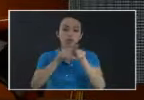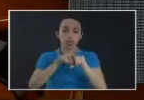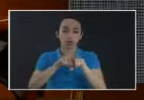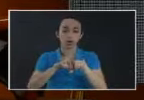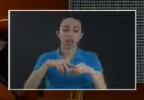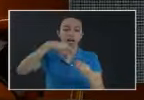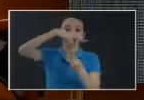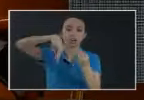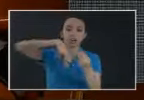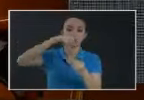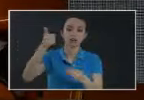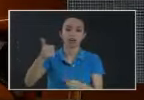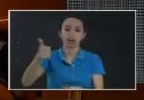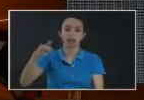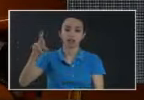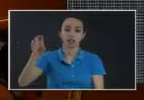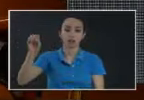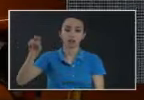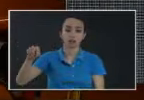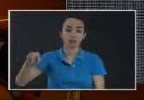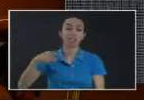dijeron: anda,